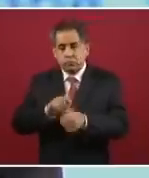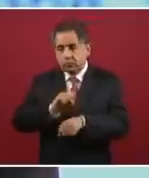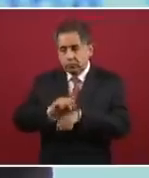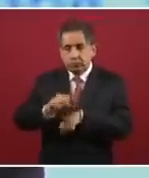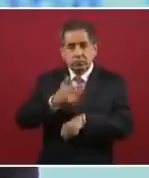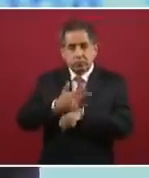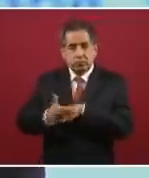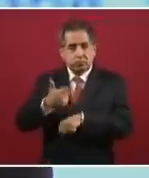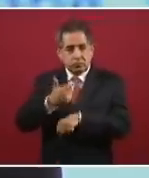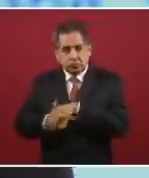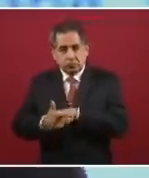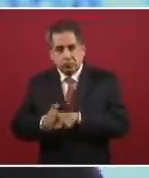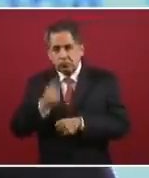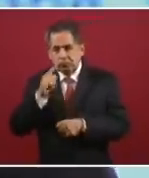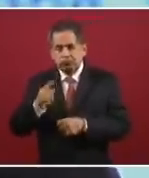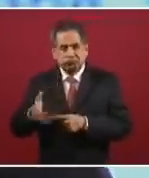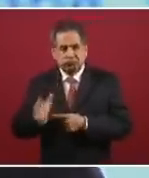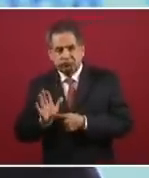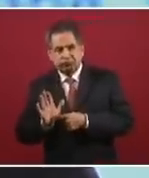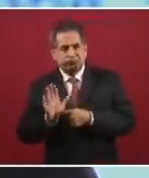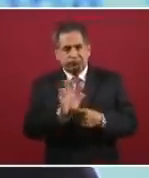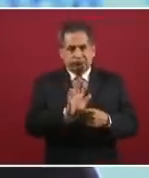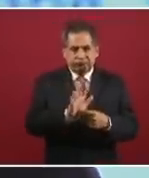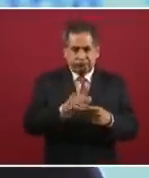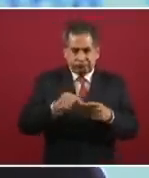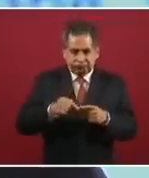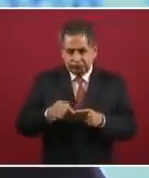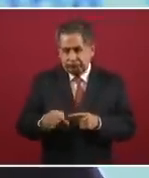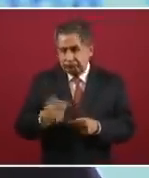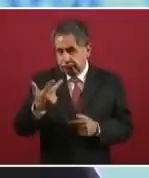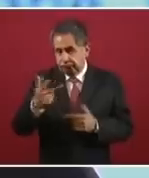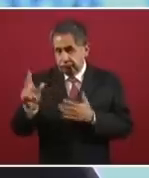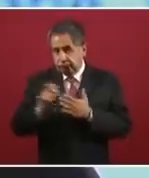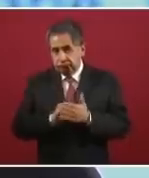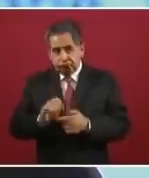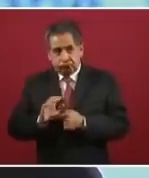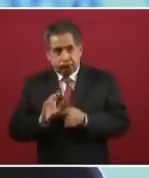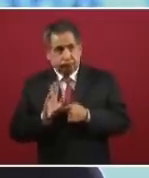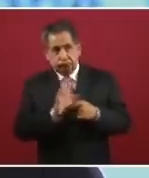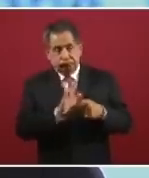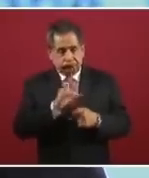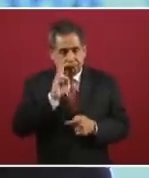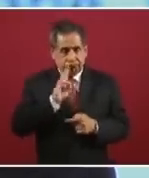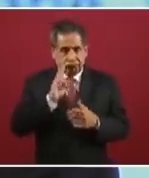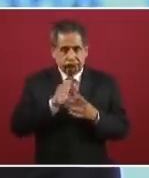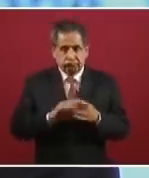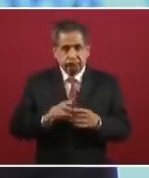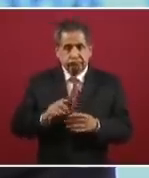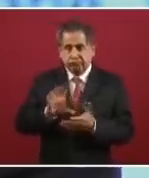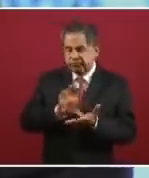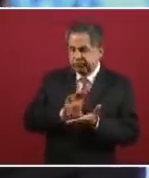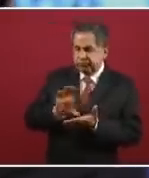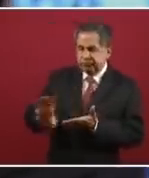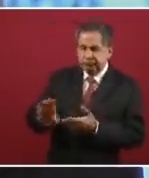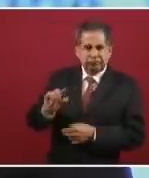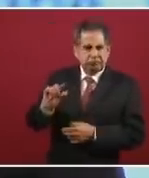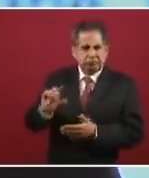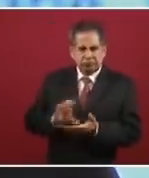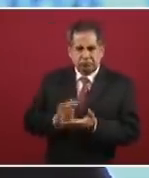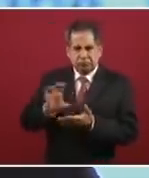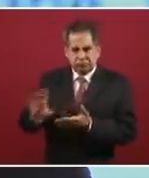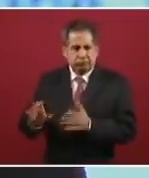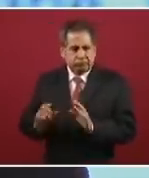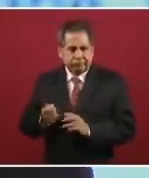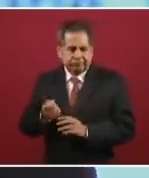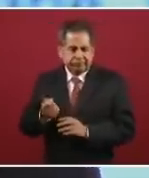cual vamos a demostrar en los próximos 8 meses que con una inversión pequeña, porque es una inversión